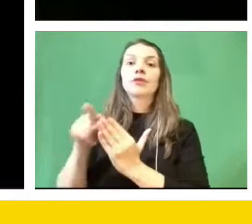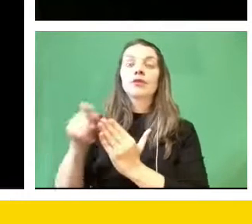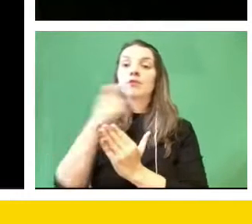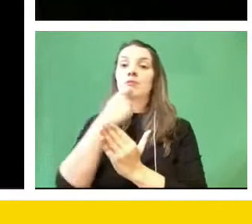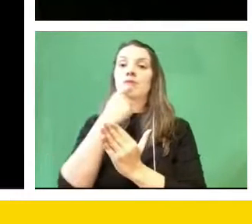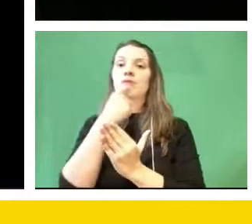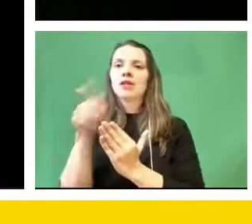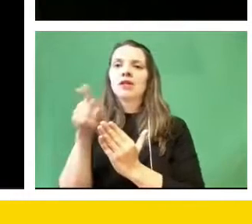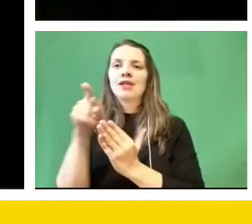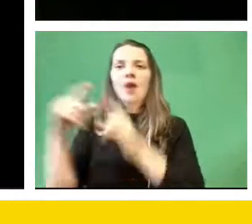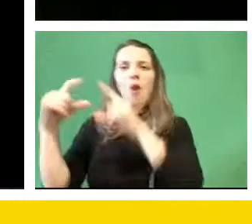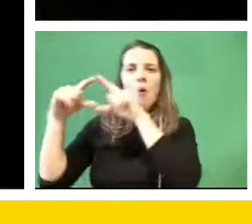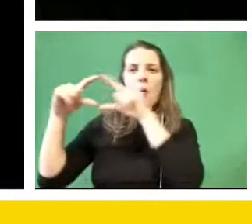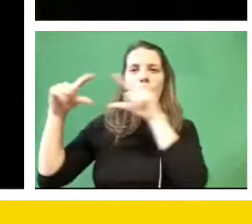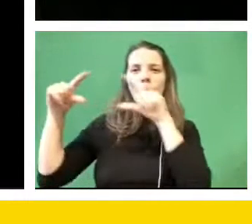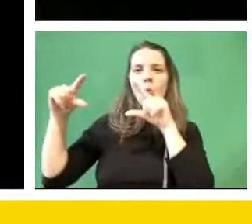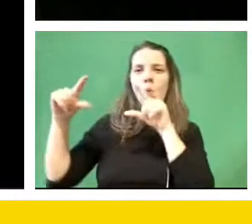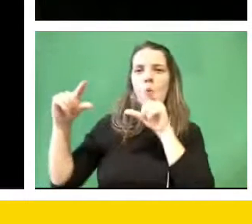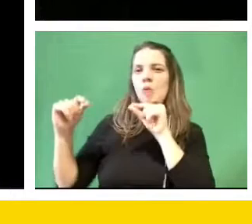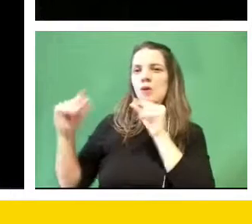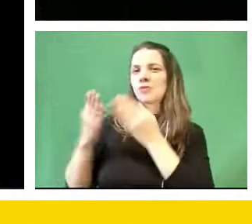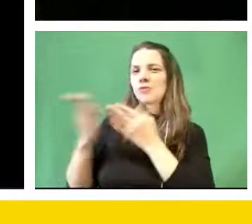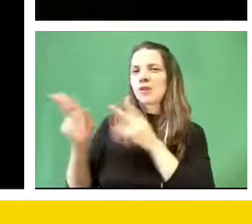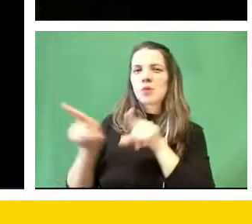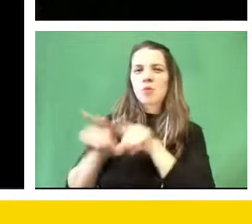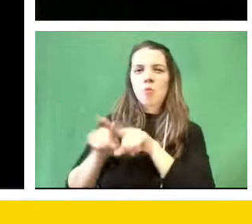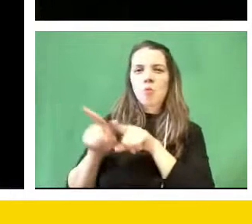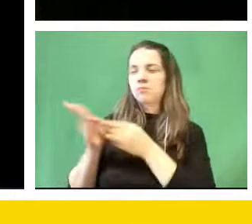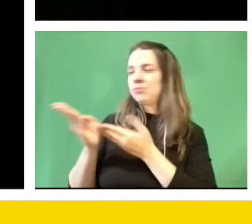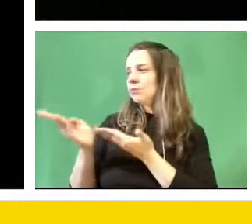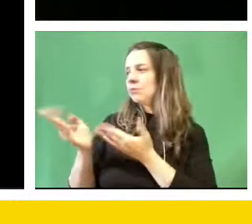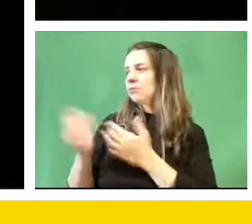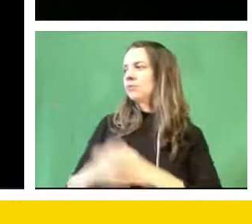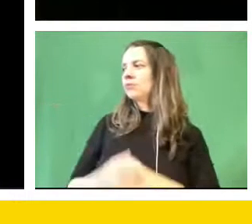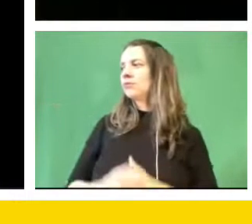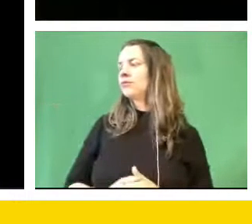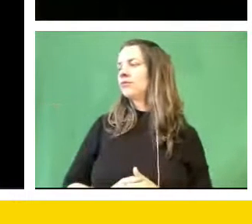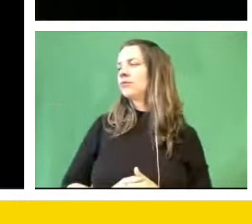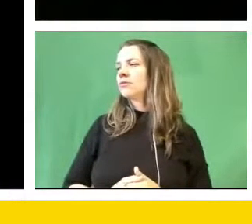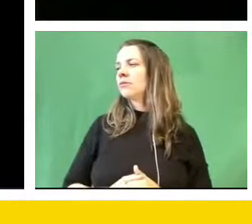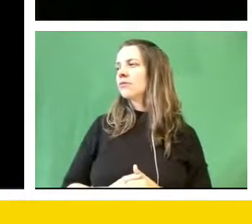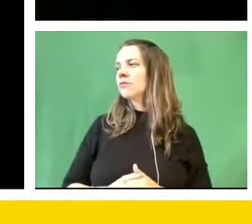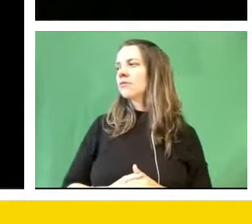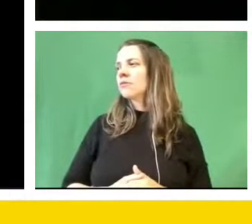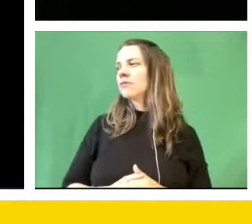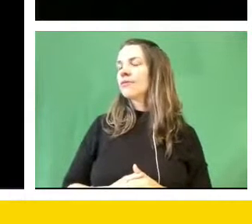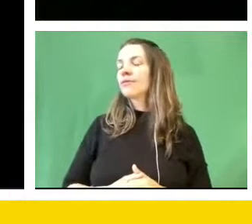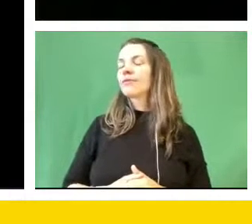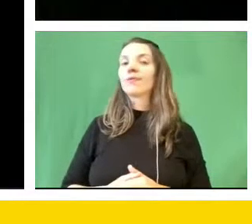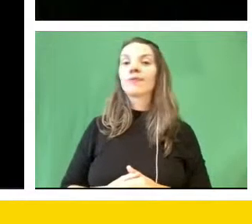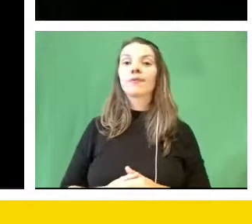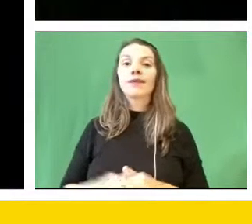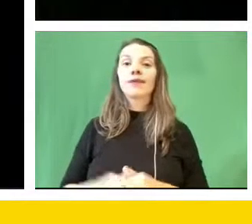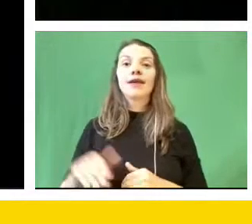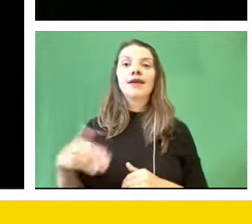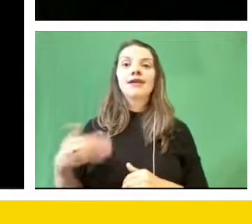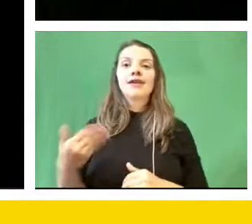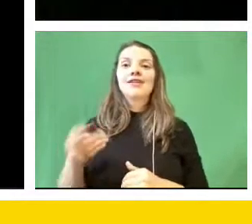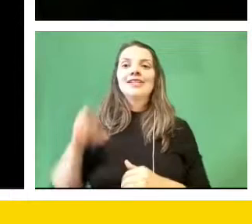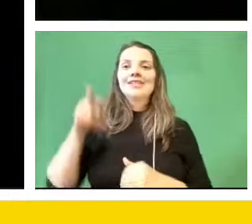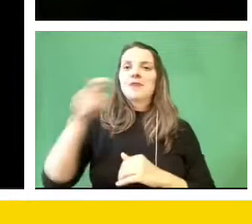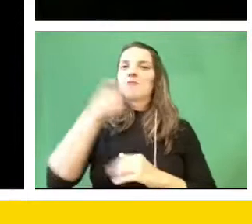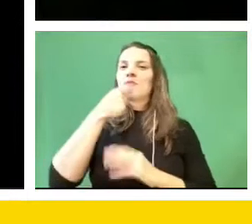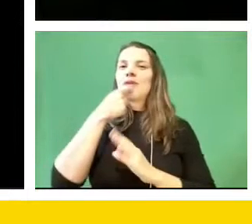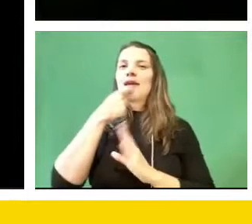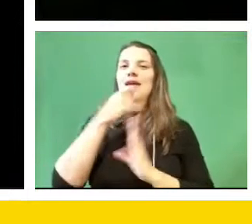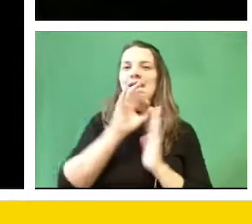estoy presentando en la lámina en este momento, en donde se da una calificación que partía de 0, cuando